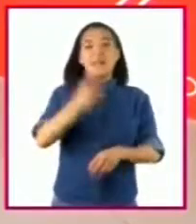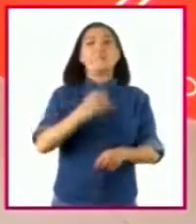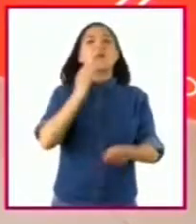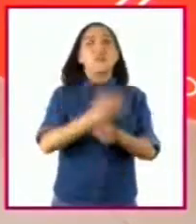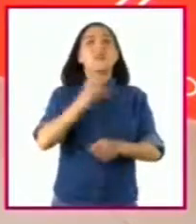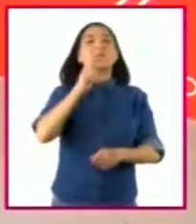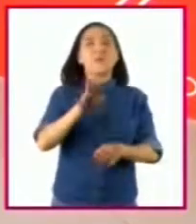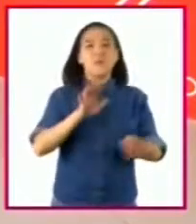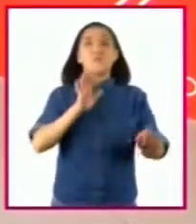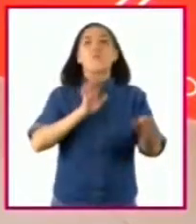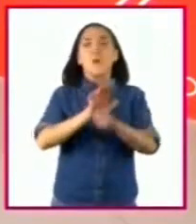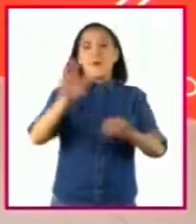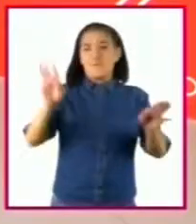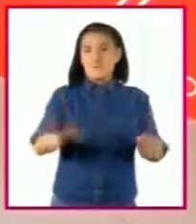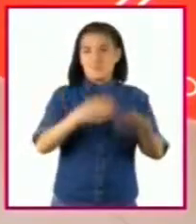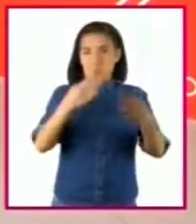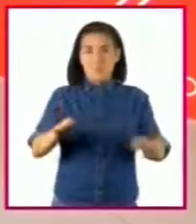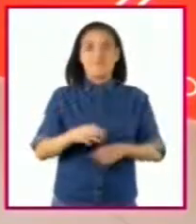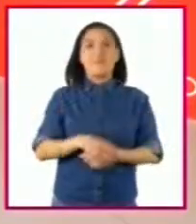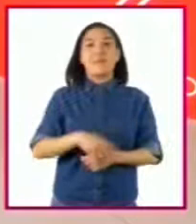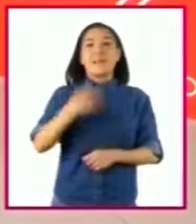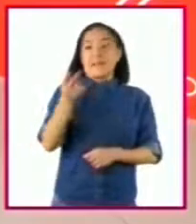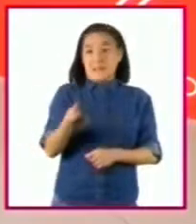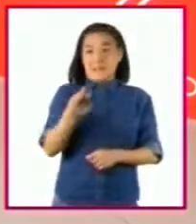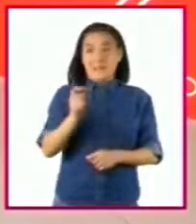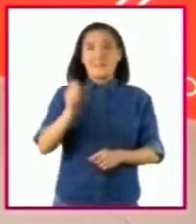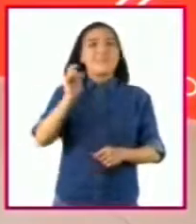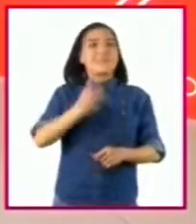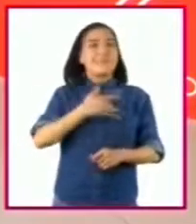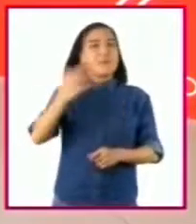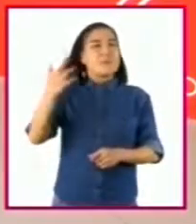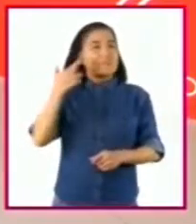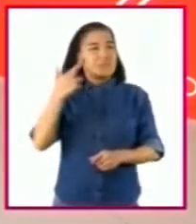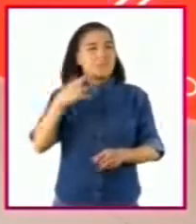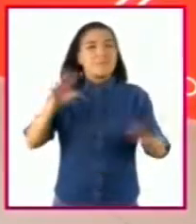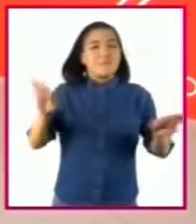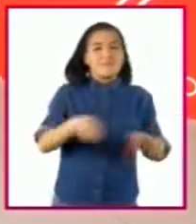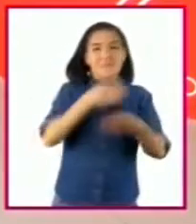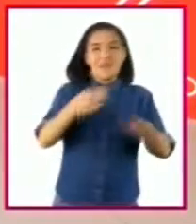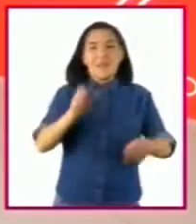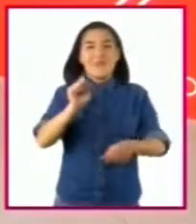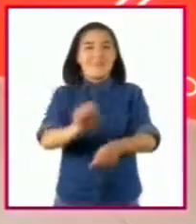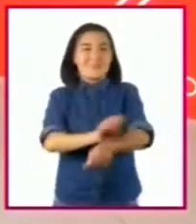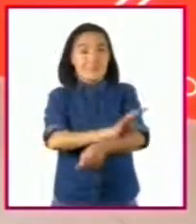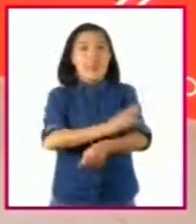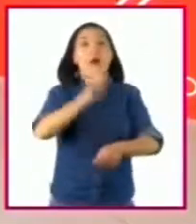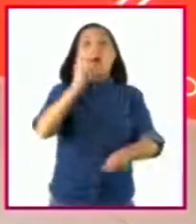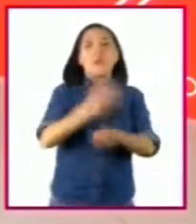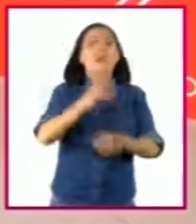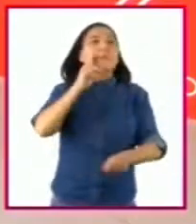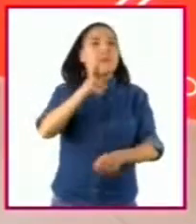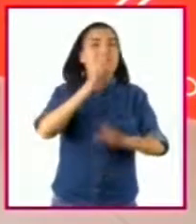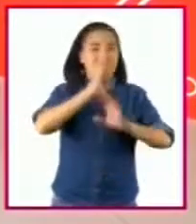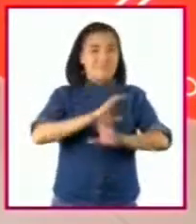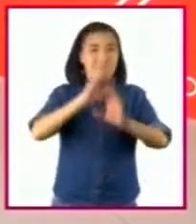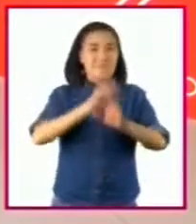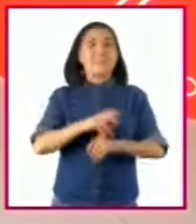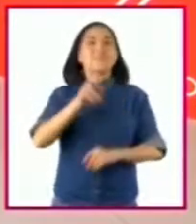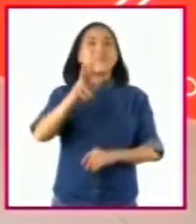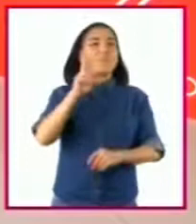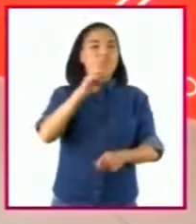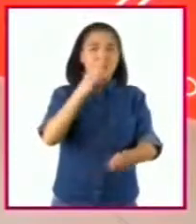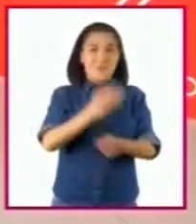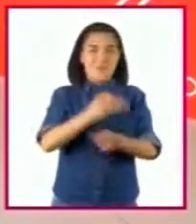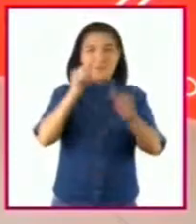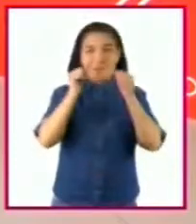que conforman la música: ritmo, melodía y armonía, mediante la siguiente canción. Escúchenla con